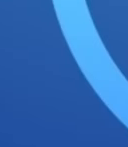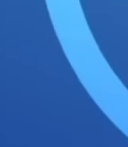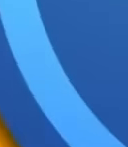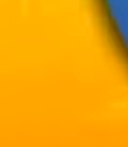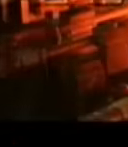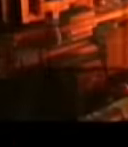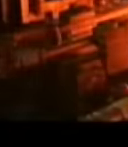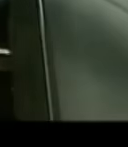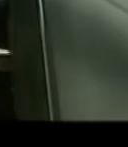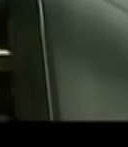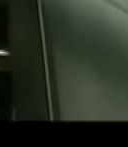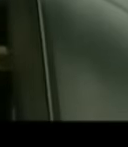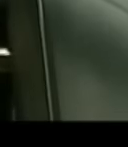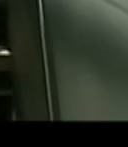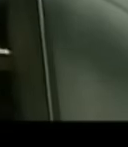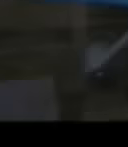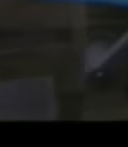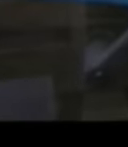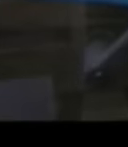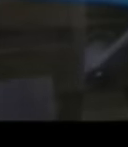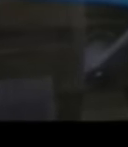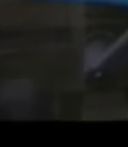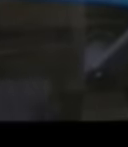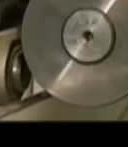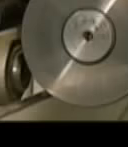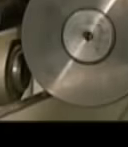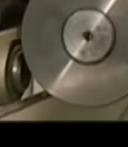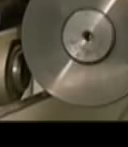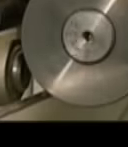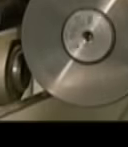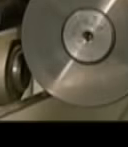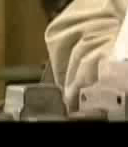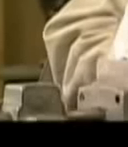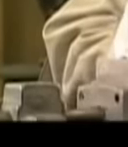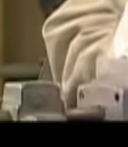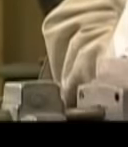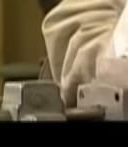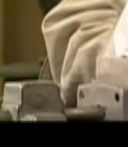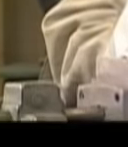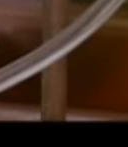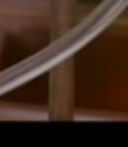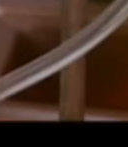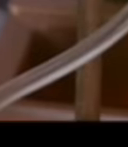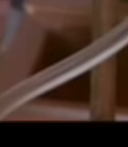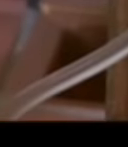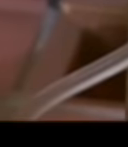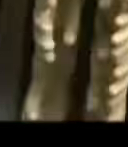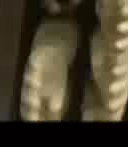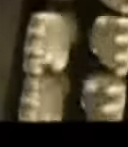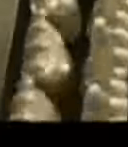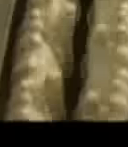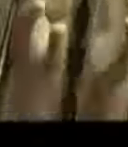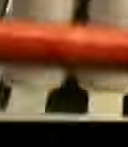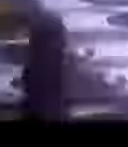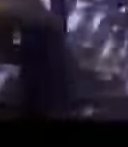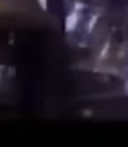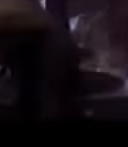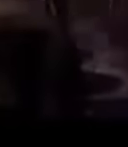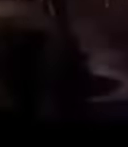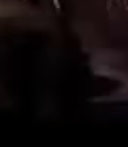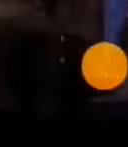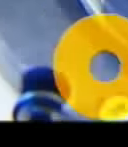El programa que revela cómo se diseñan, construyen y producen los objetos extraordinarios del mundo. Vea la ingeniería, la